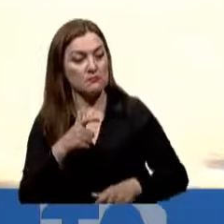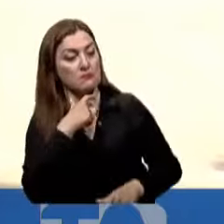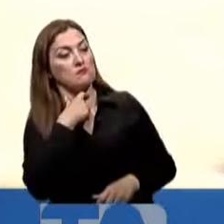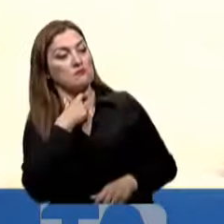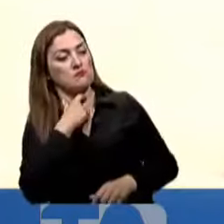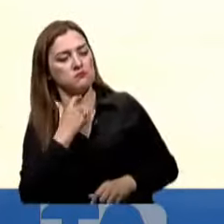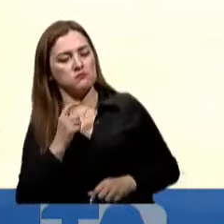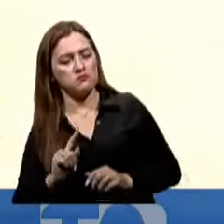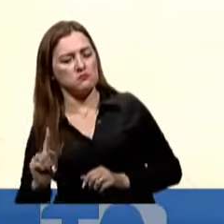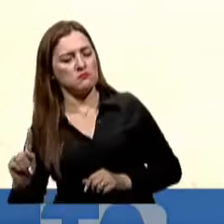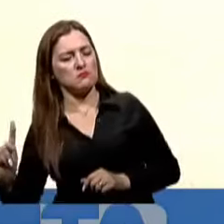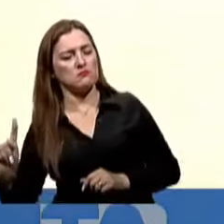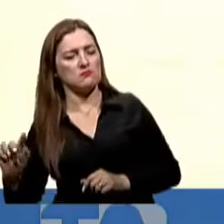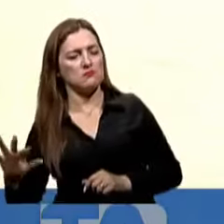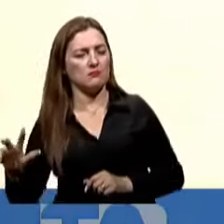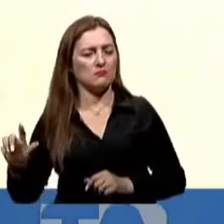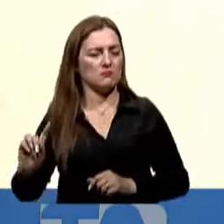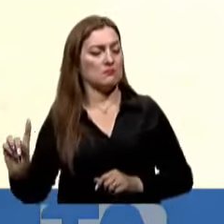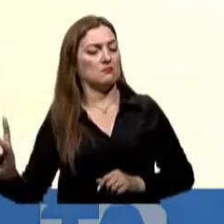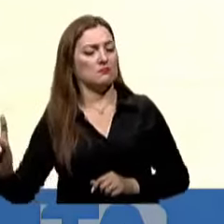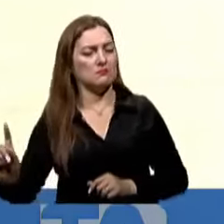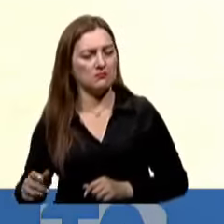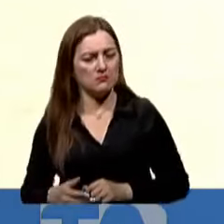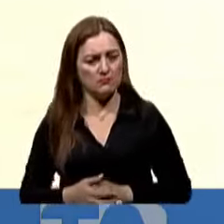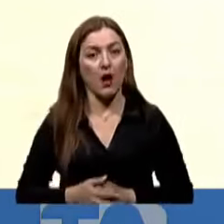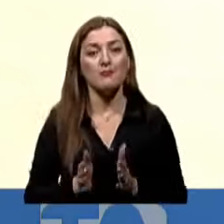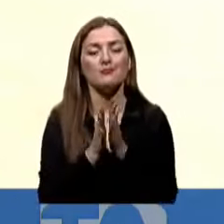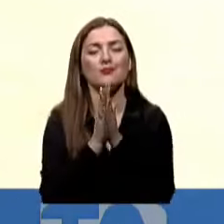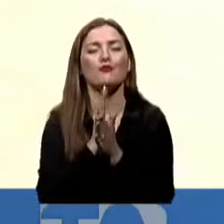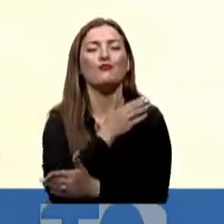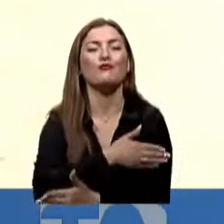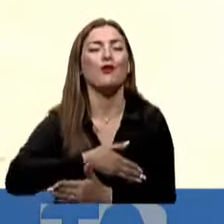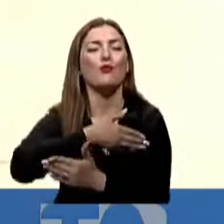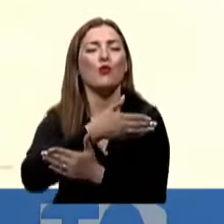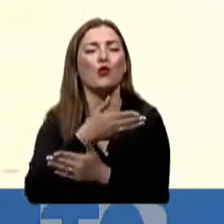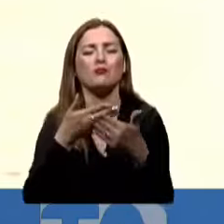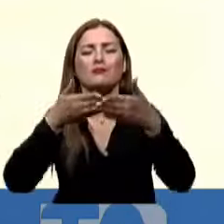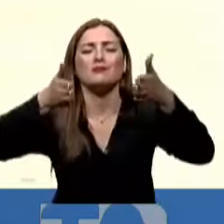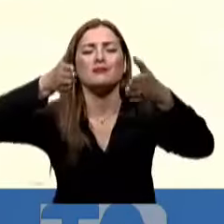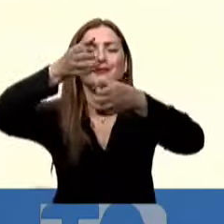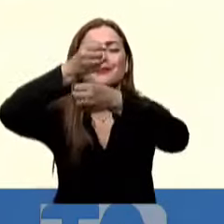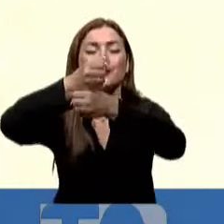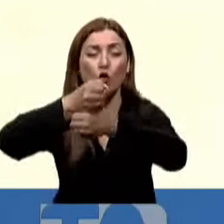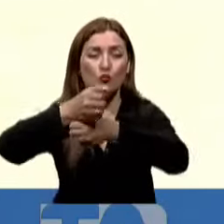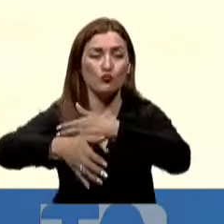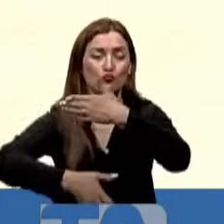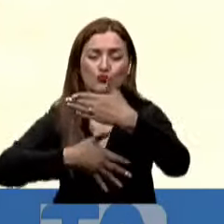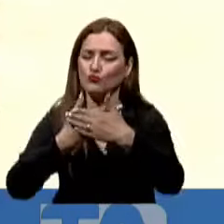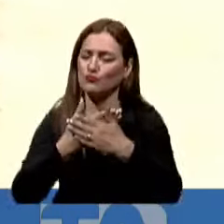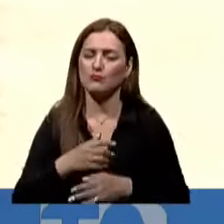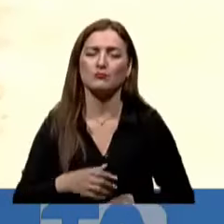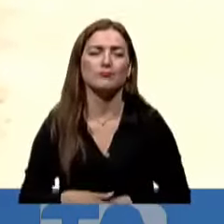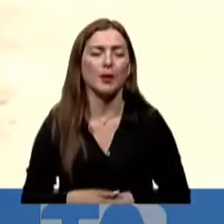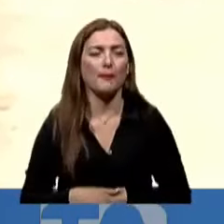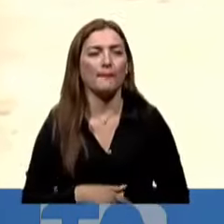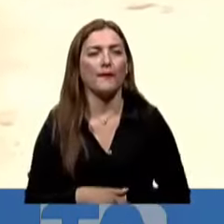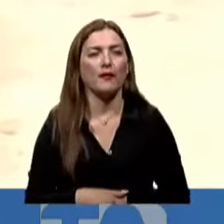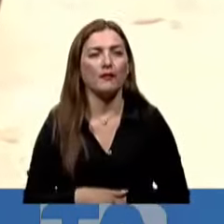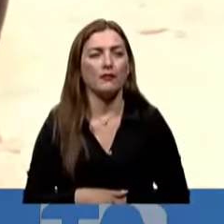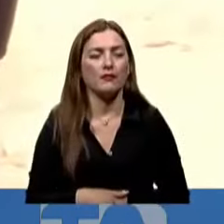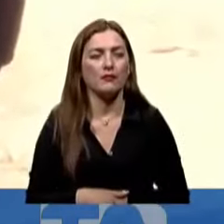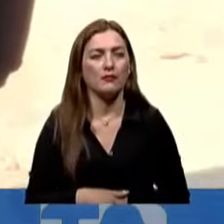no eso es pedimos de favor que se habilite esto para la seguridad y el bienestar de todos los moradores de